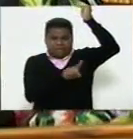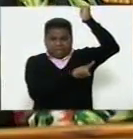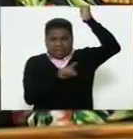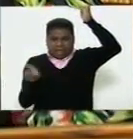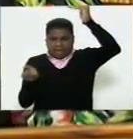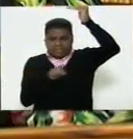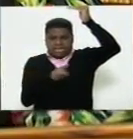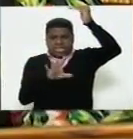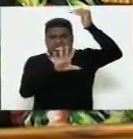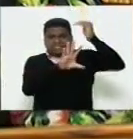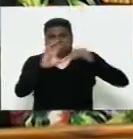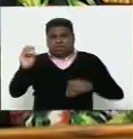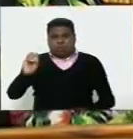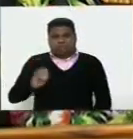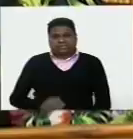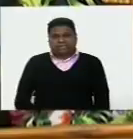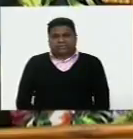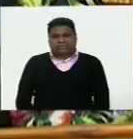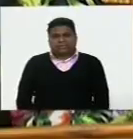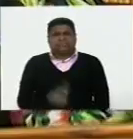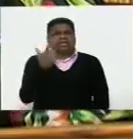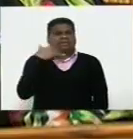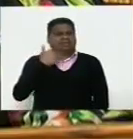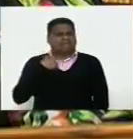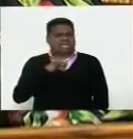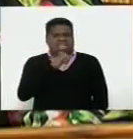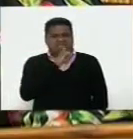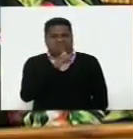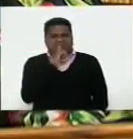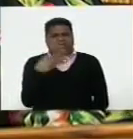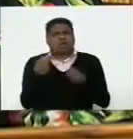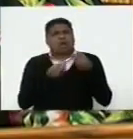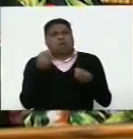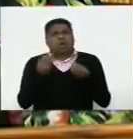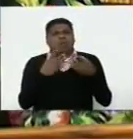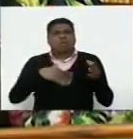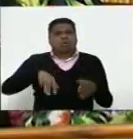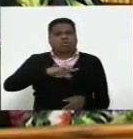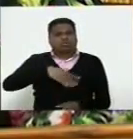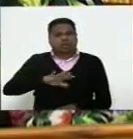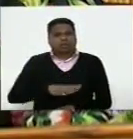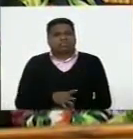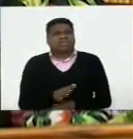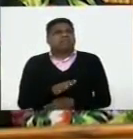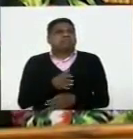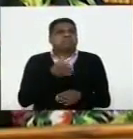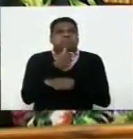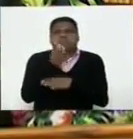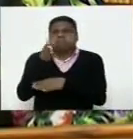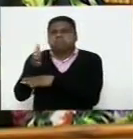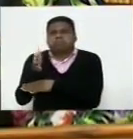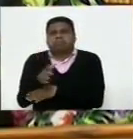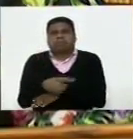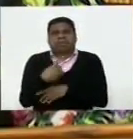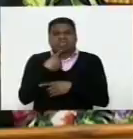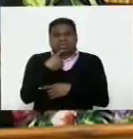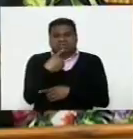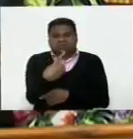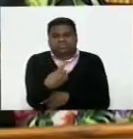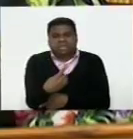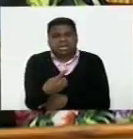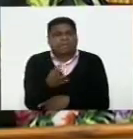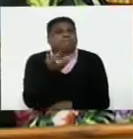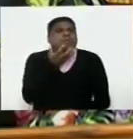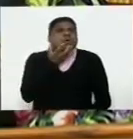largo, que contenga información de cómo y dónde se debe acudir para denunciar una